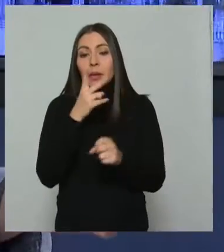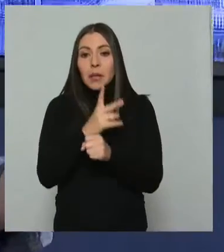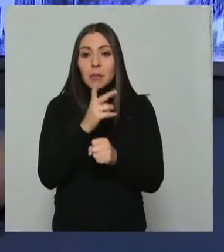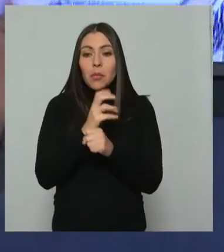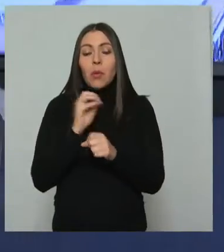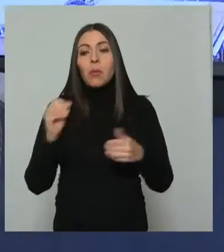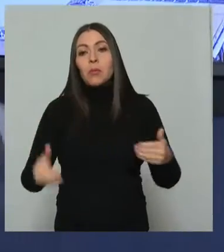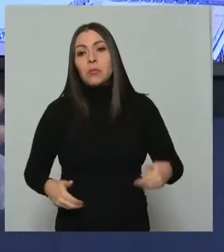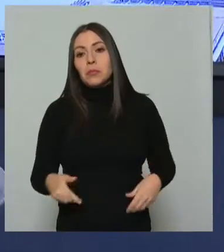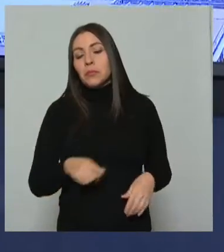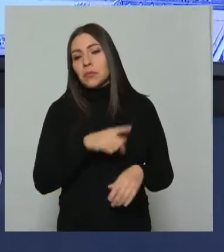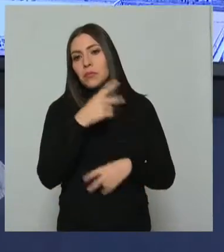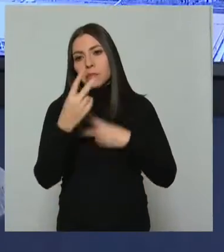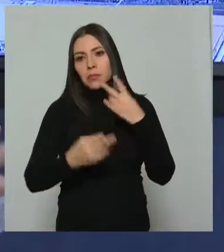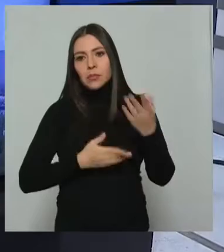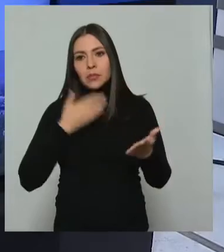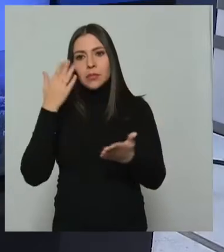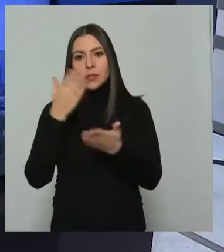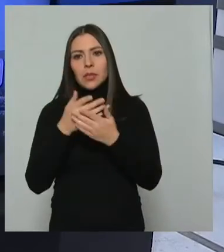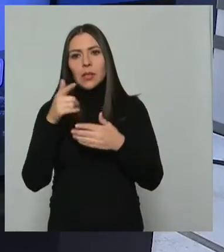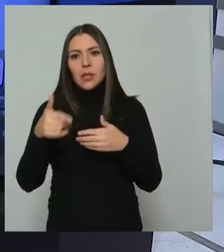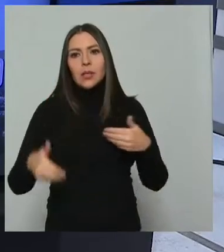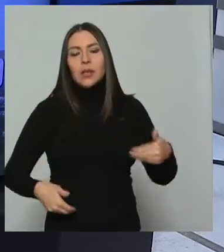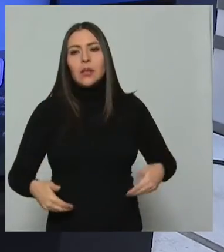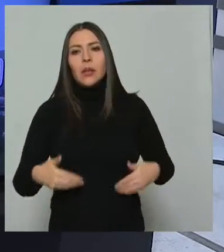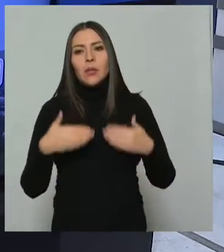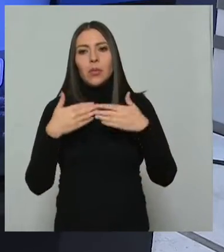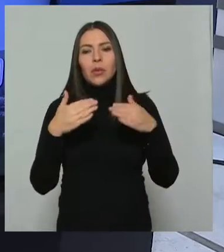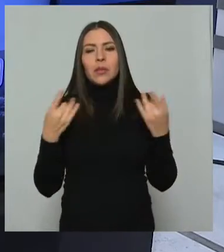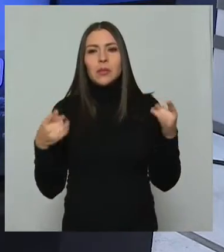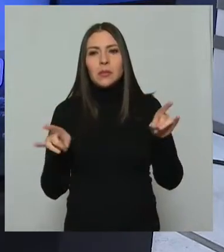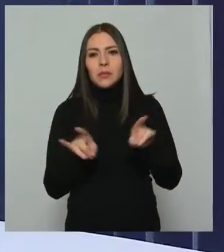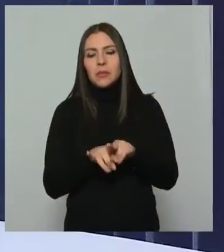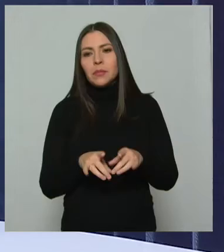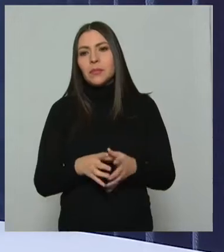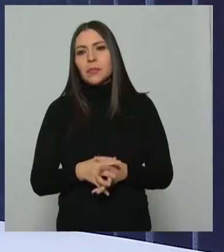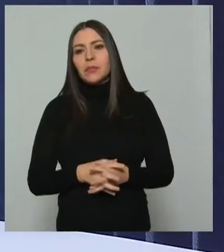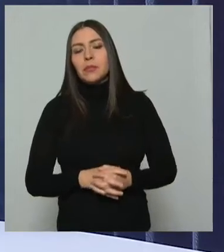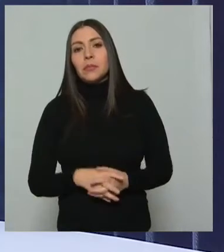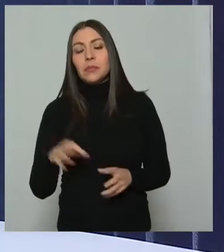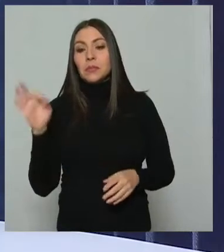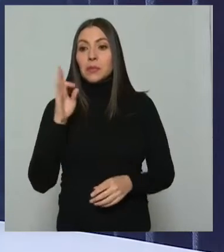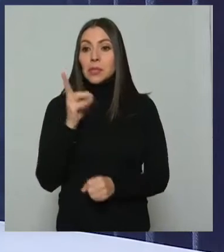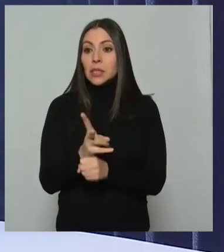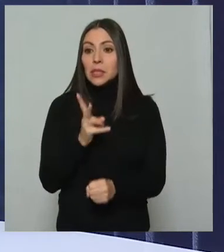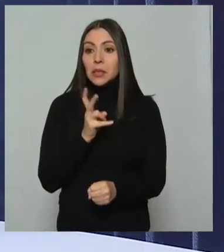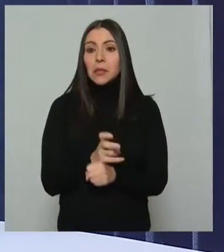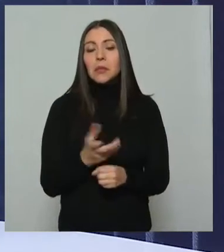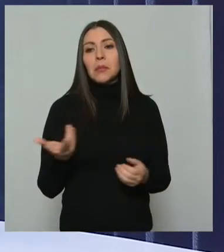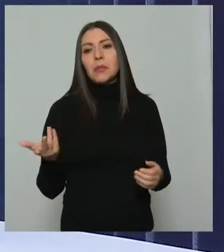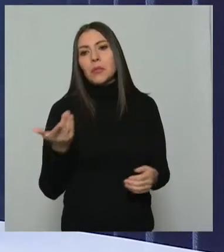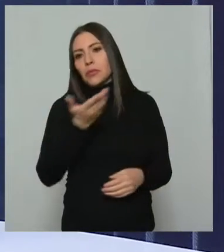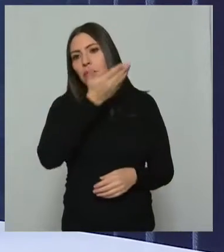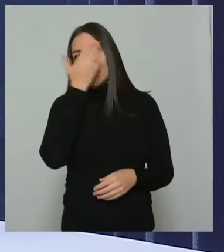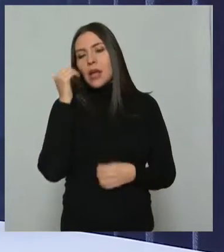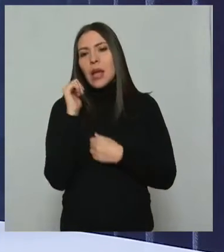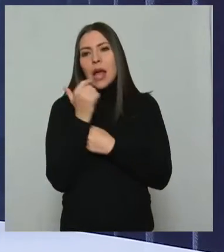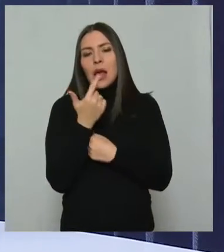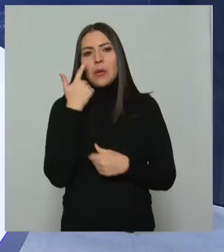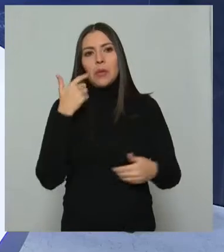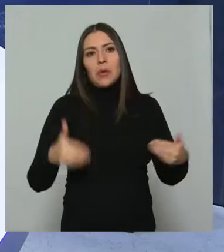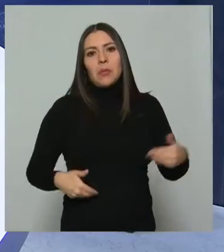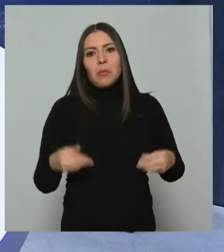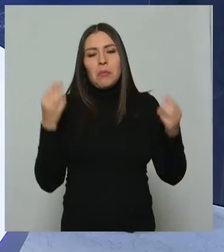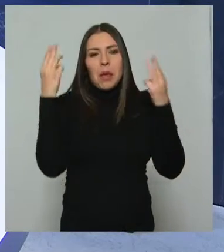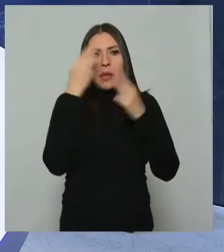pero los productores me dijeron... ¿A puerta cerrada? En la puerta cerrada. Tiene Yo que creo- estar de invitadas, ¿no? Yo espero como madrinas o algo así de la Claro. función. No me